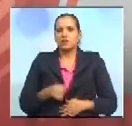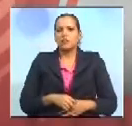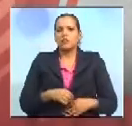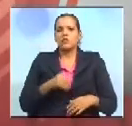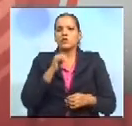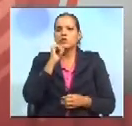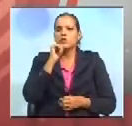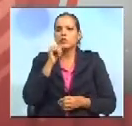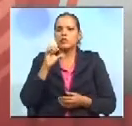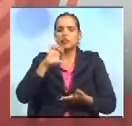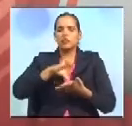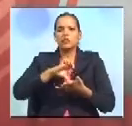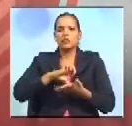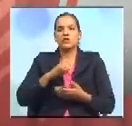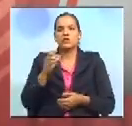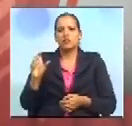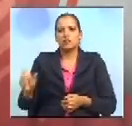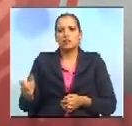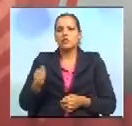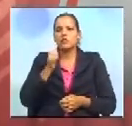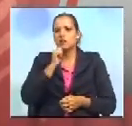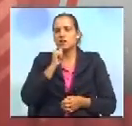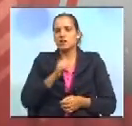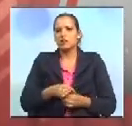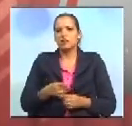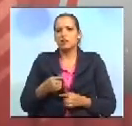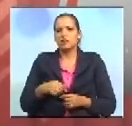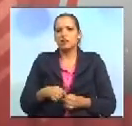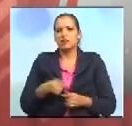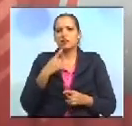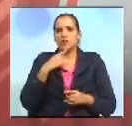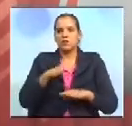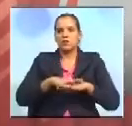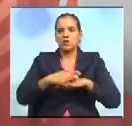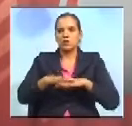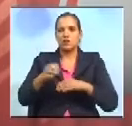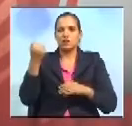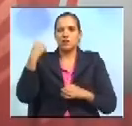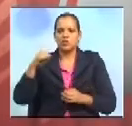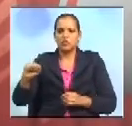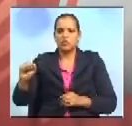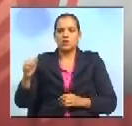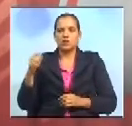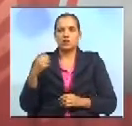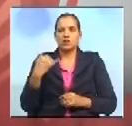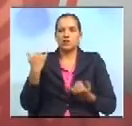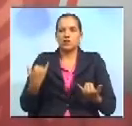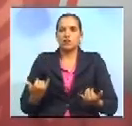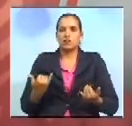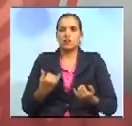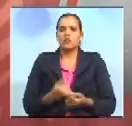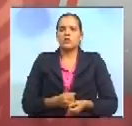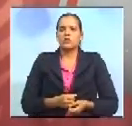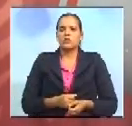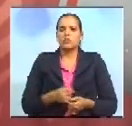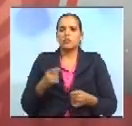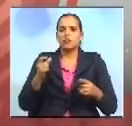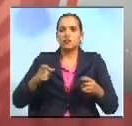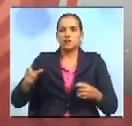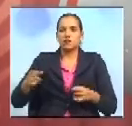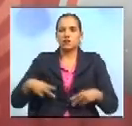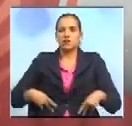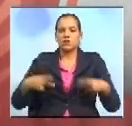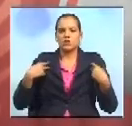crisis en la ciudad tras la falta de agua potable, sobre todo en los barrios del sur de la ciudad. Hoy, habitantes de este